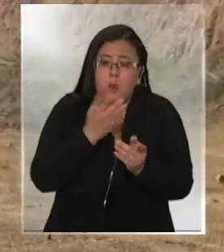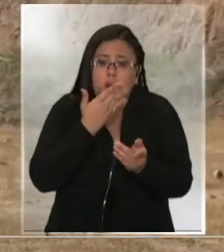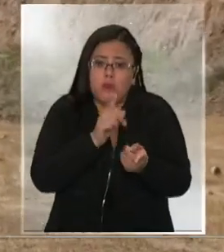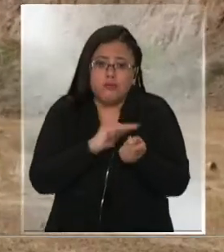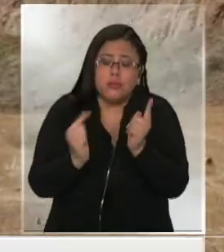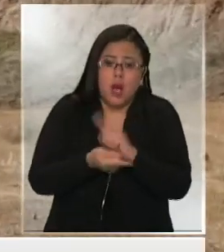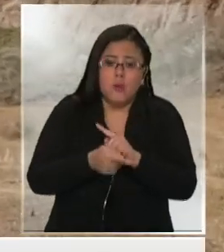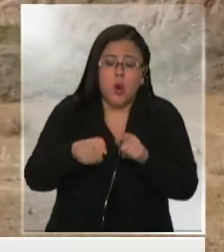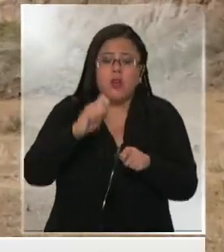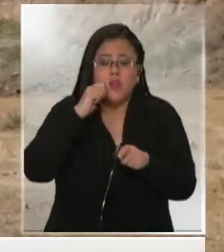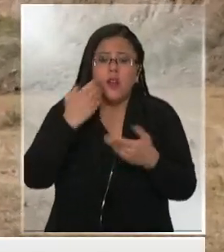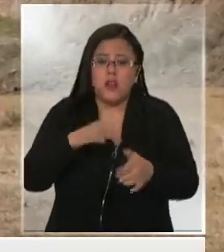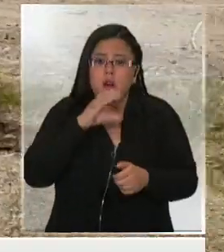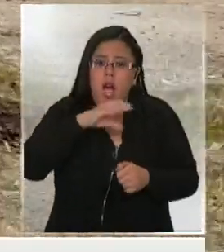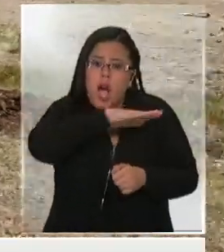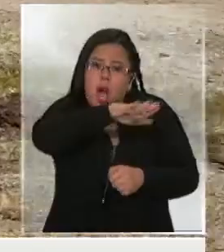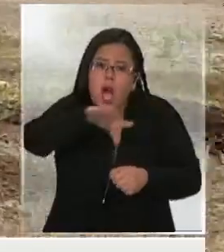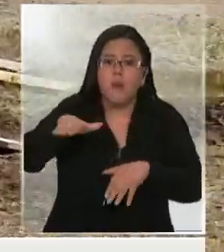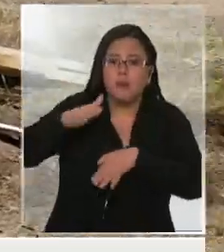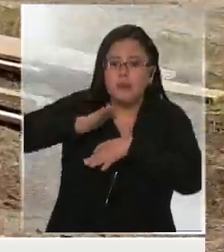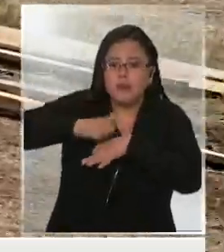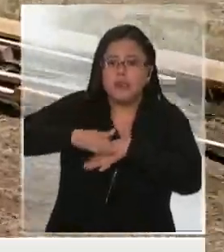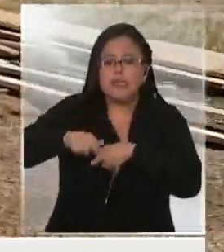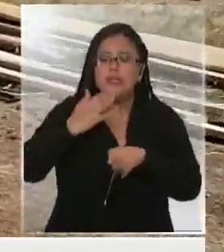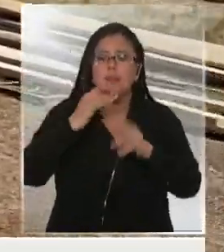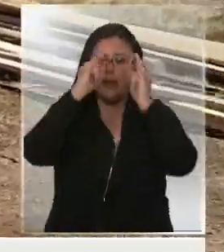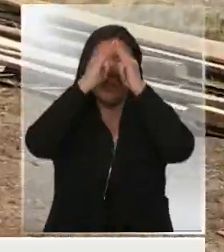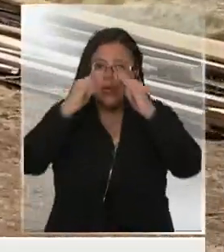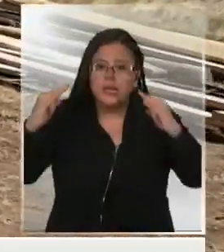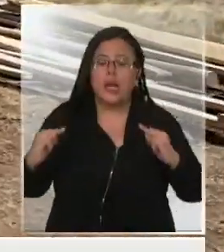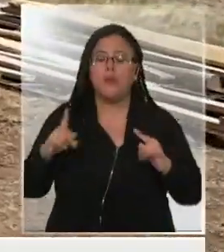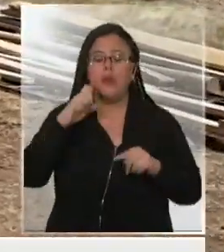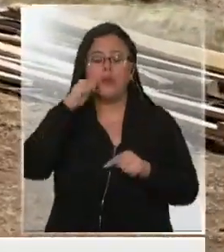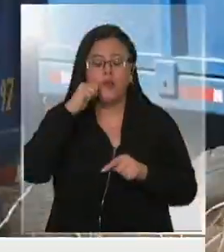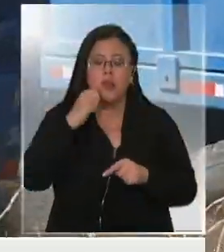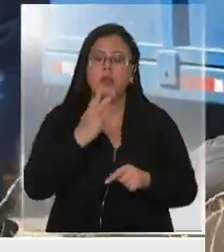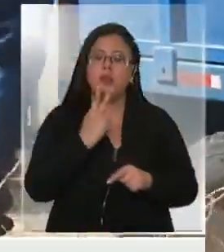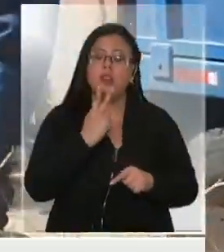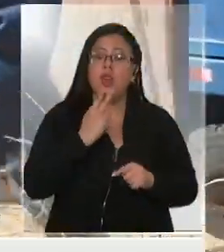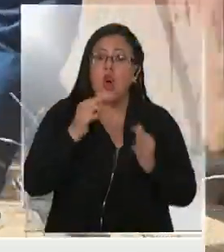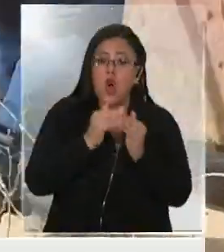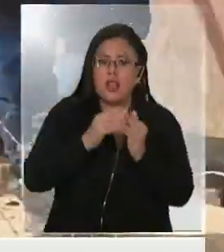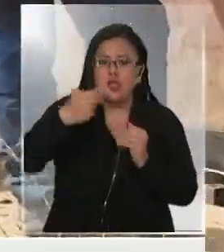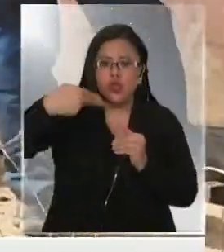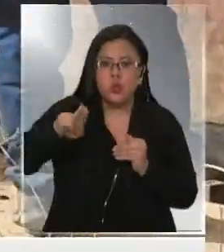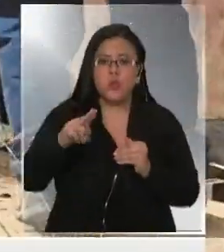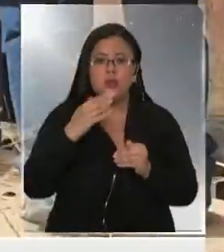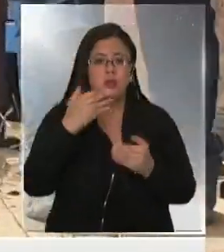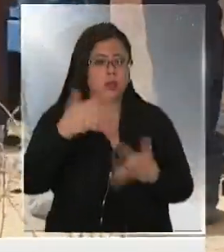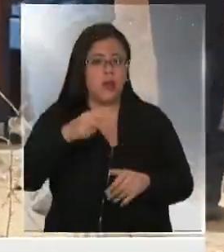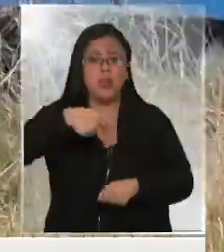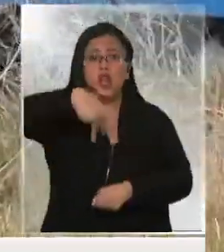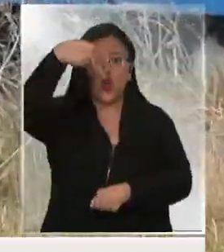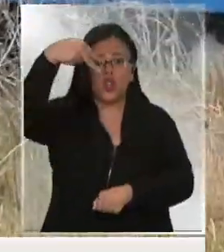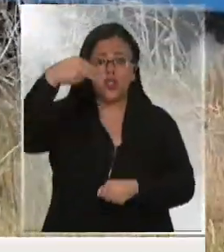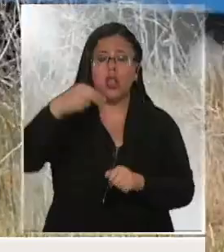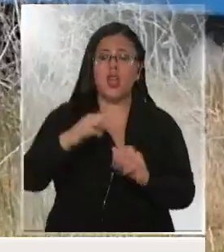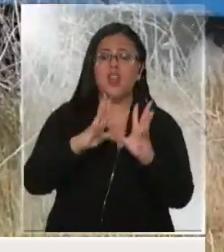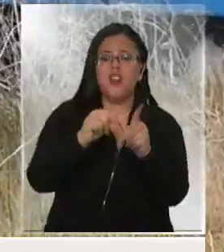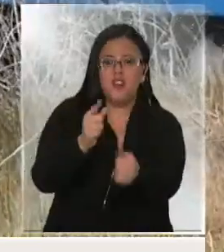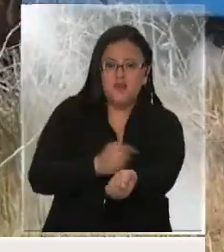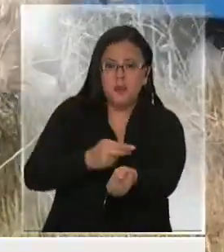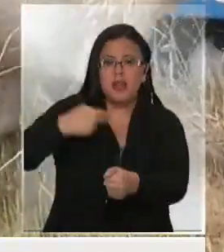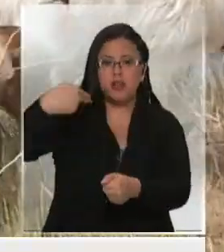Se instaló en este campo prestado y en estas carpas que por ahora son su hogar. En el norte quedaron su mujer y sus